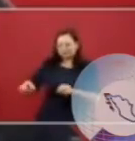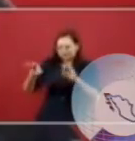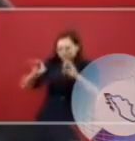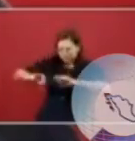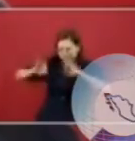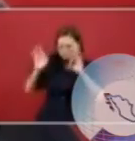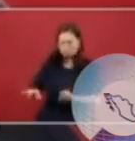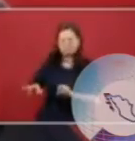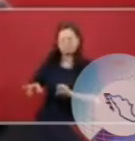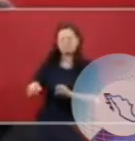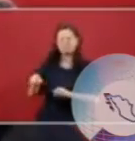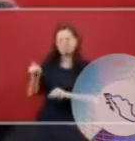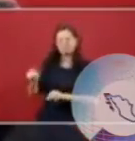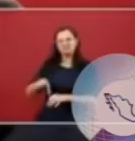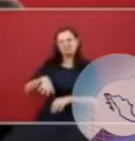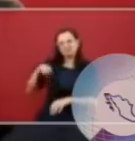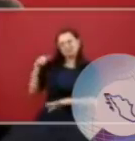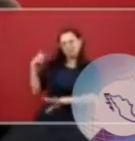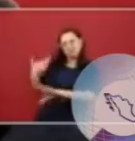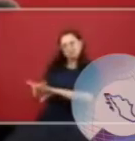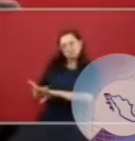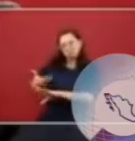Así lo puedo decir.